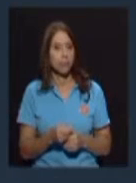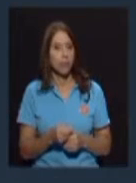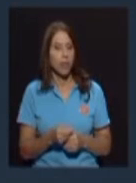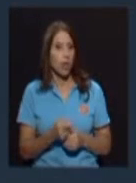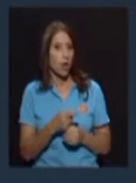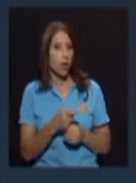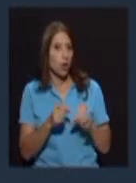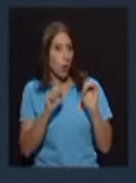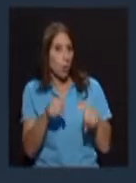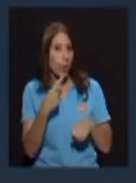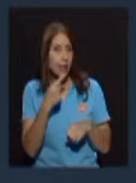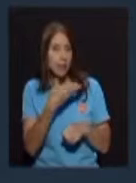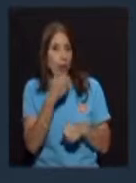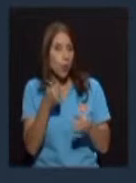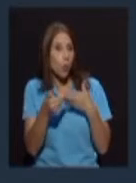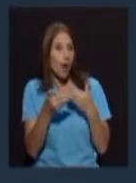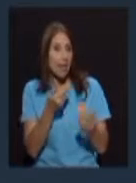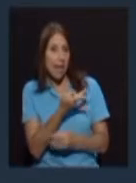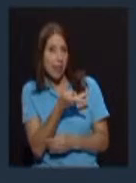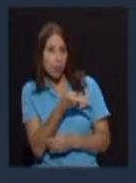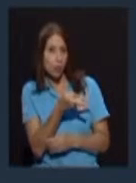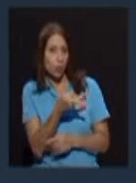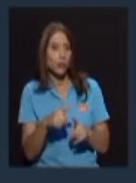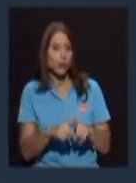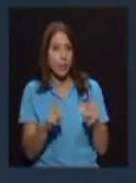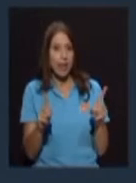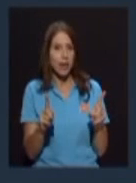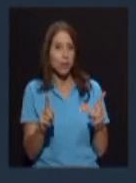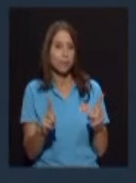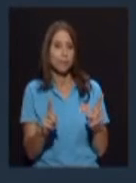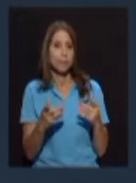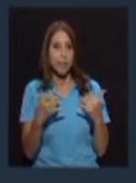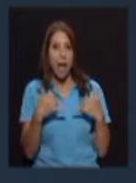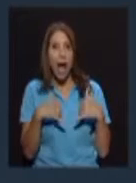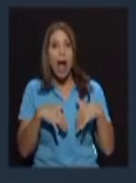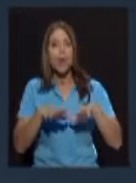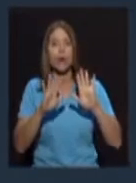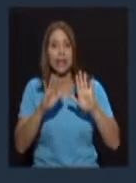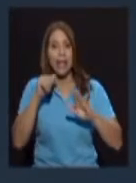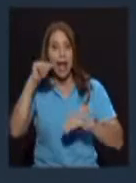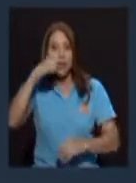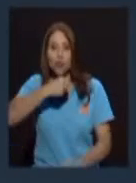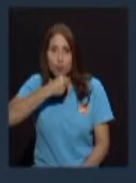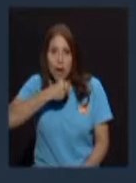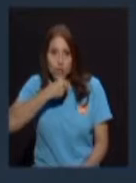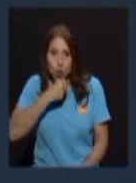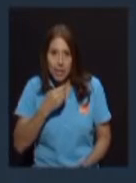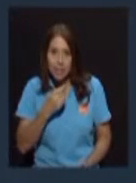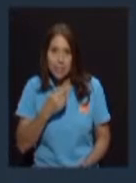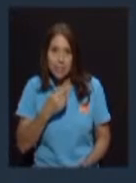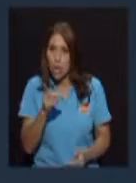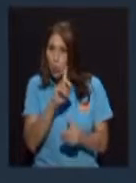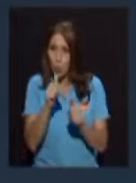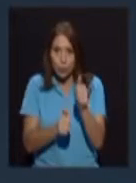lo puede decir mucho mejor cualquiera de ellos dos, pero aunque los adultos mayores estamos lejos de ser mayoría